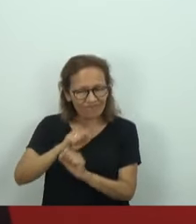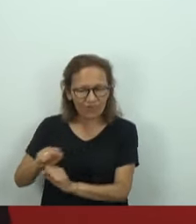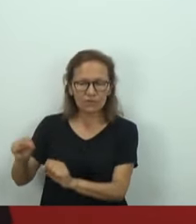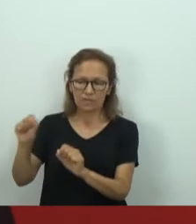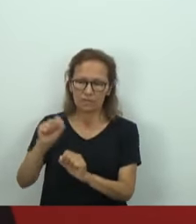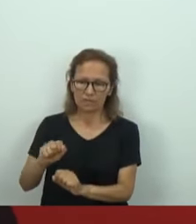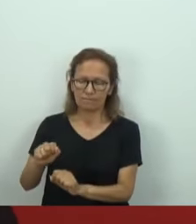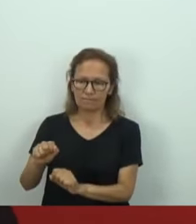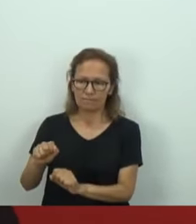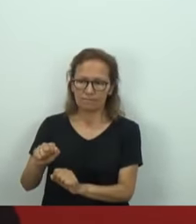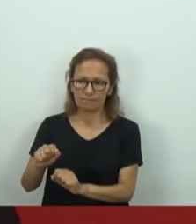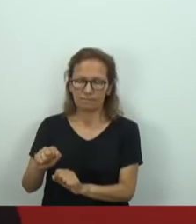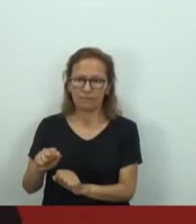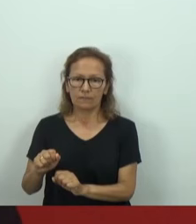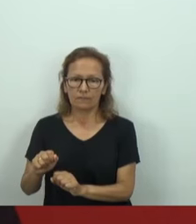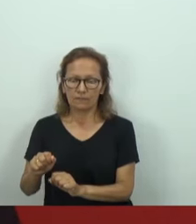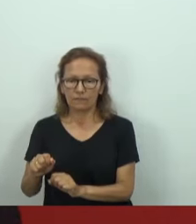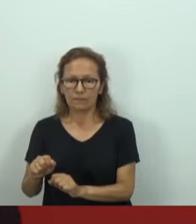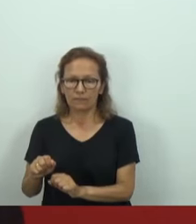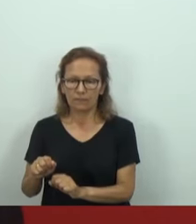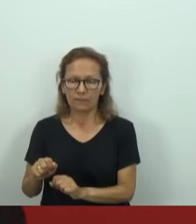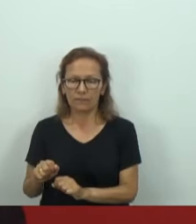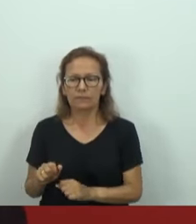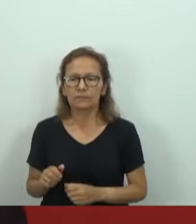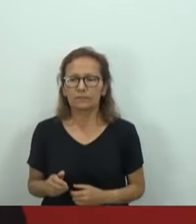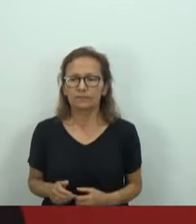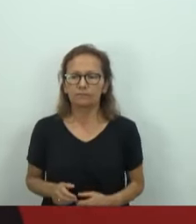Está conectado a una red, a un USB.